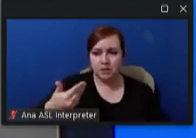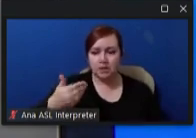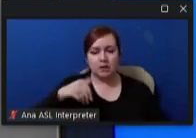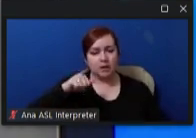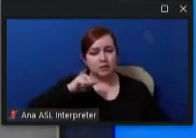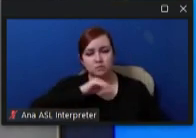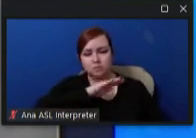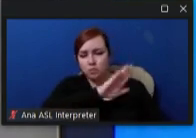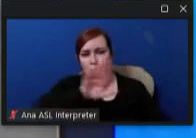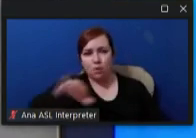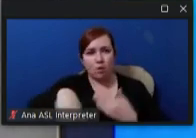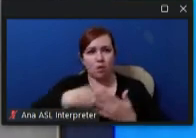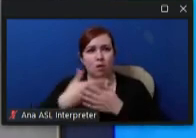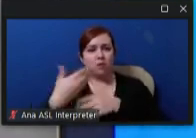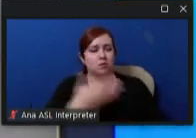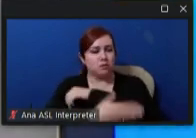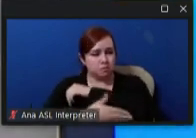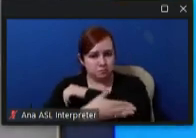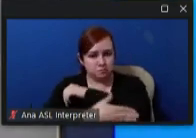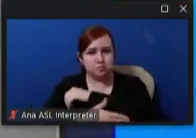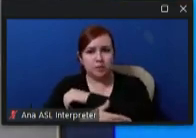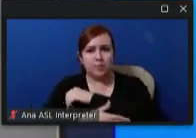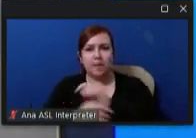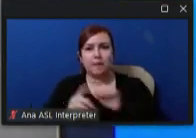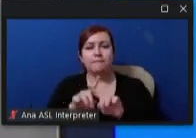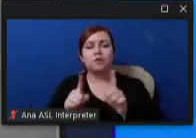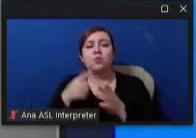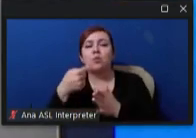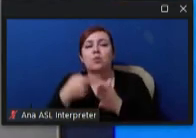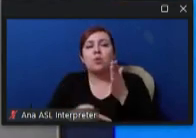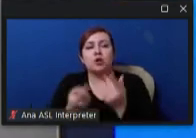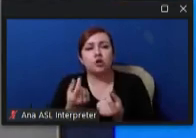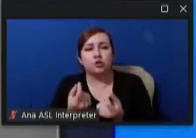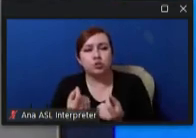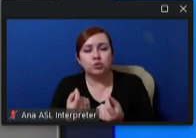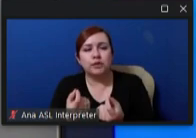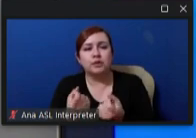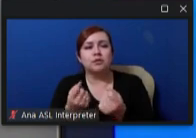nacional. ¿Qué medidas están desarrollando para lograr la